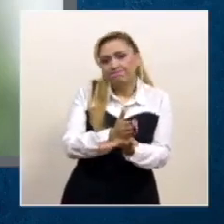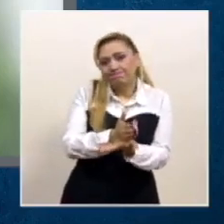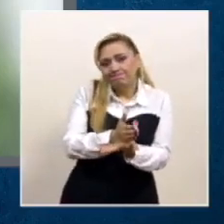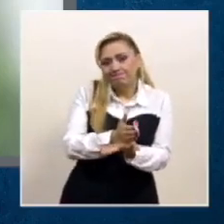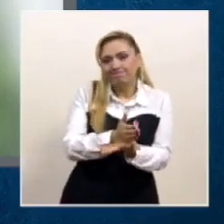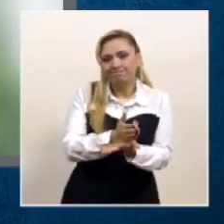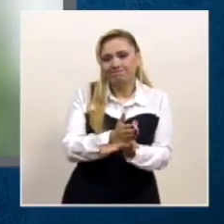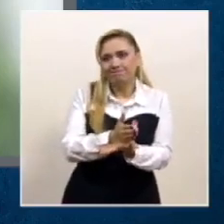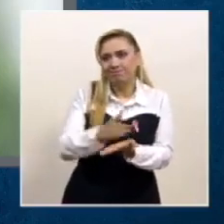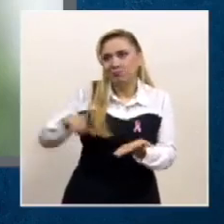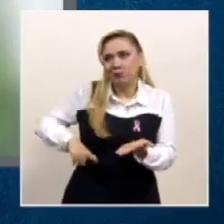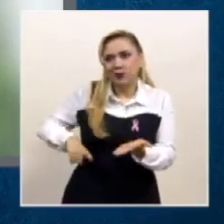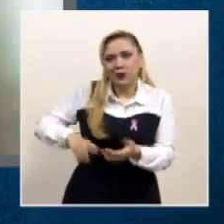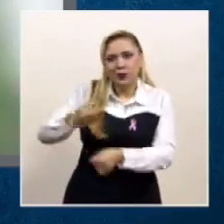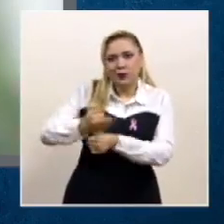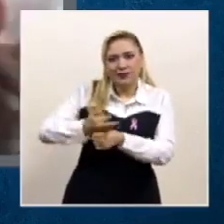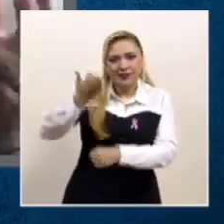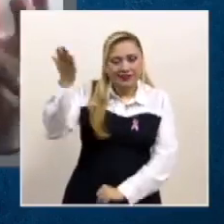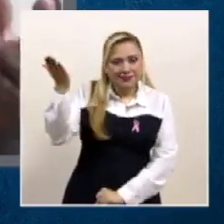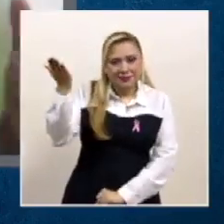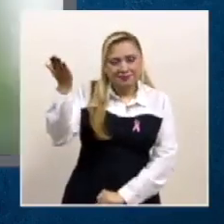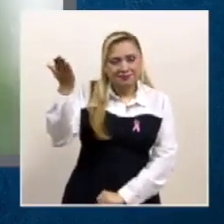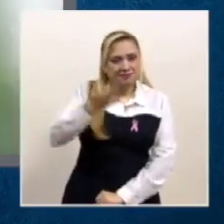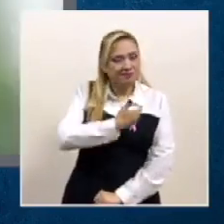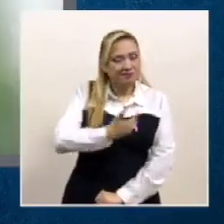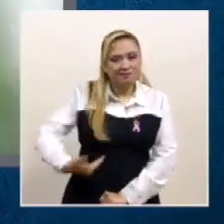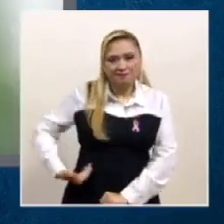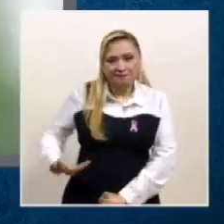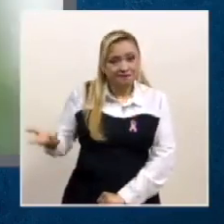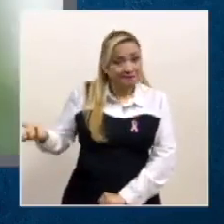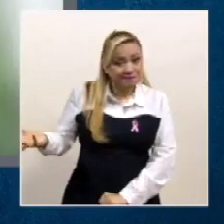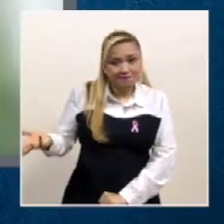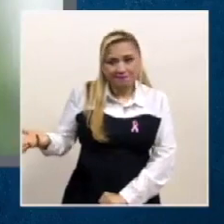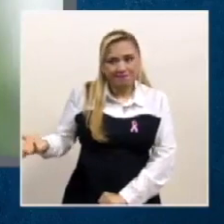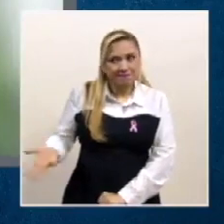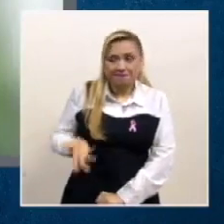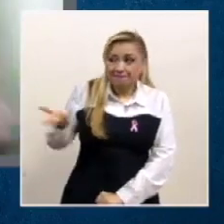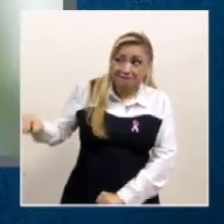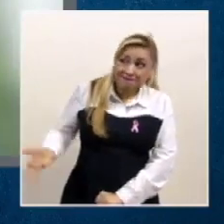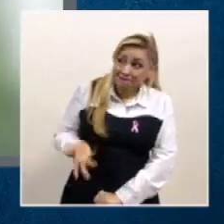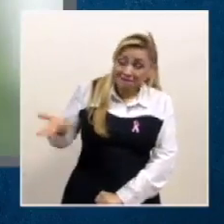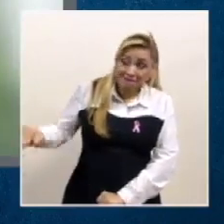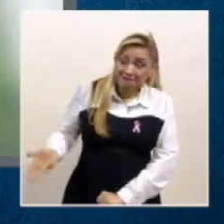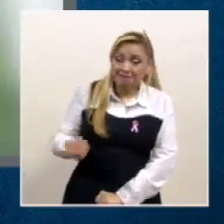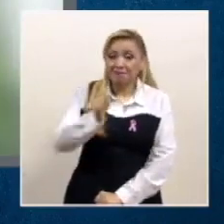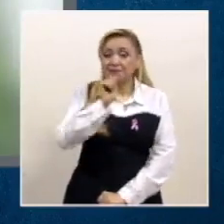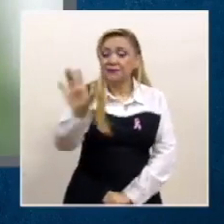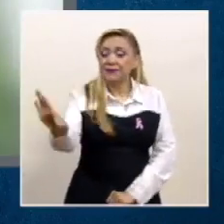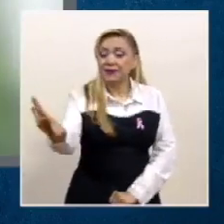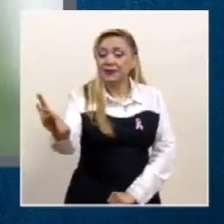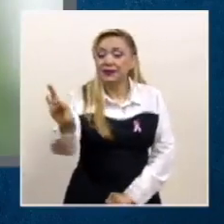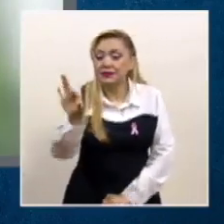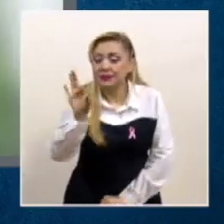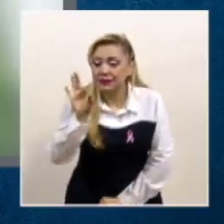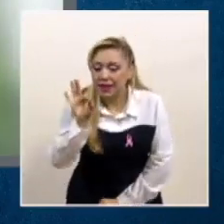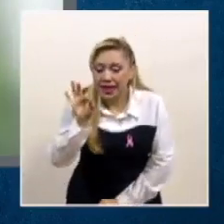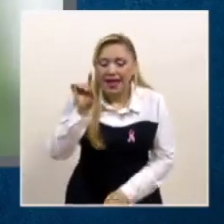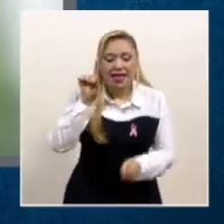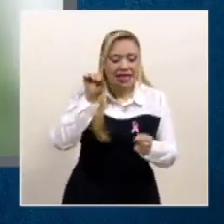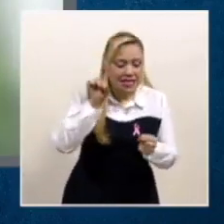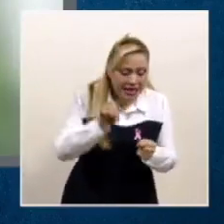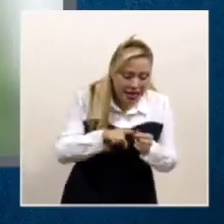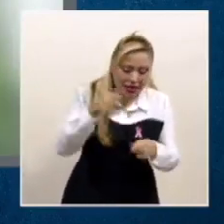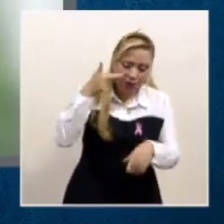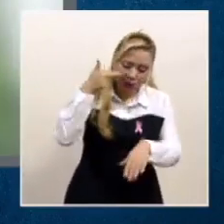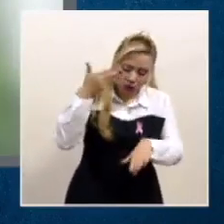actual administración, en donde pues a lo que va de la misma no hay una designación de una persona titular